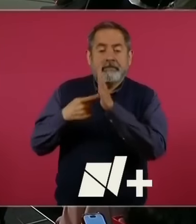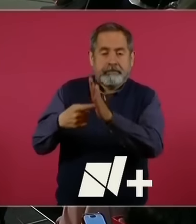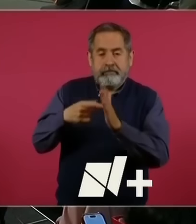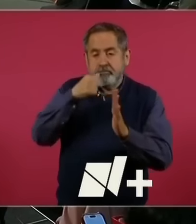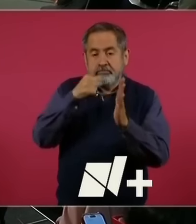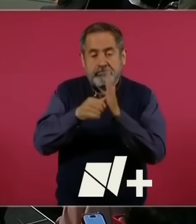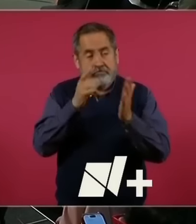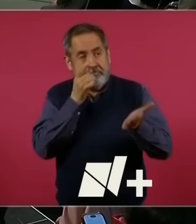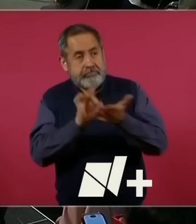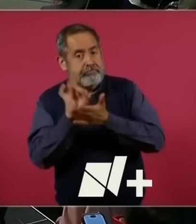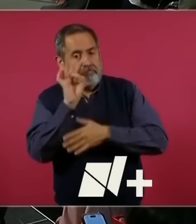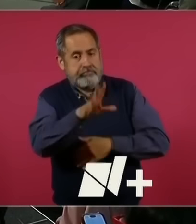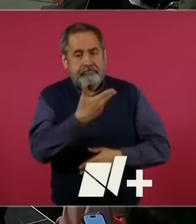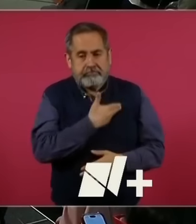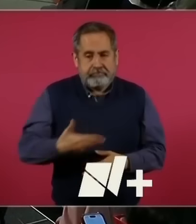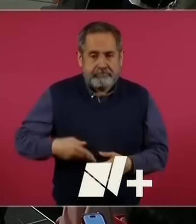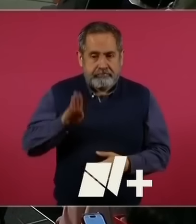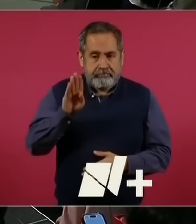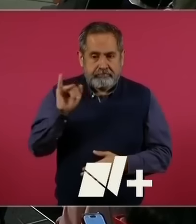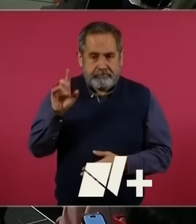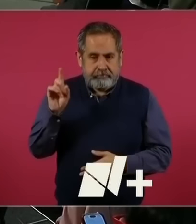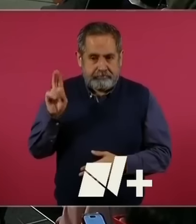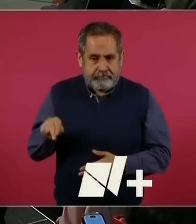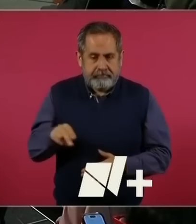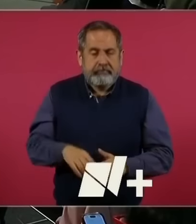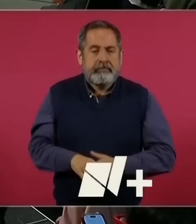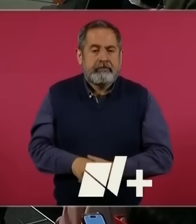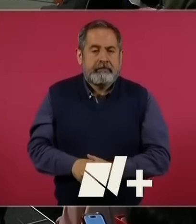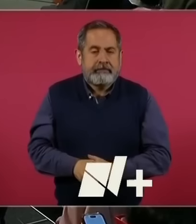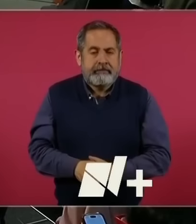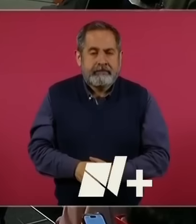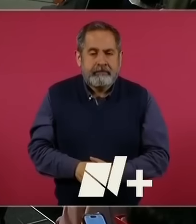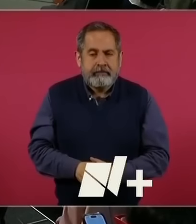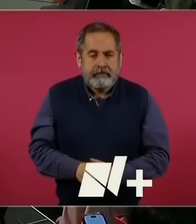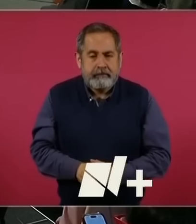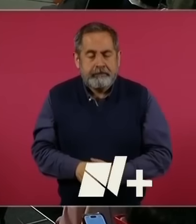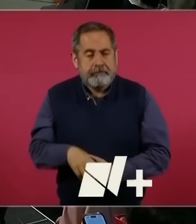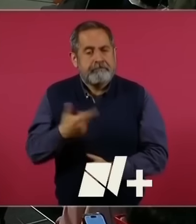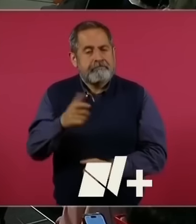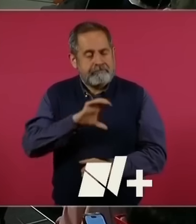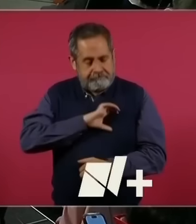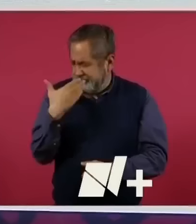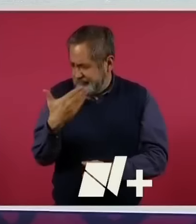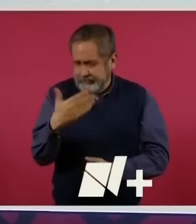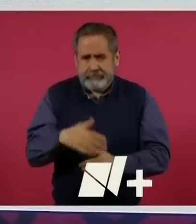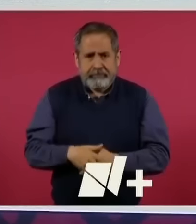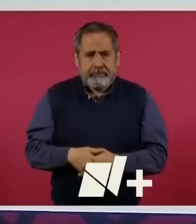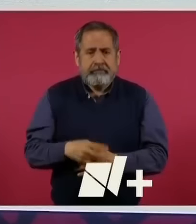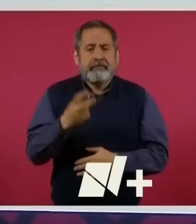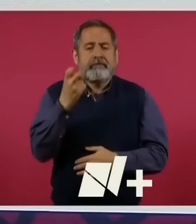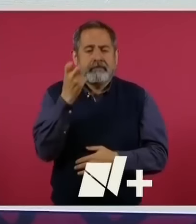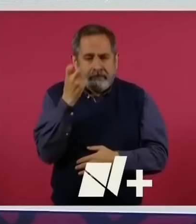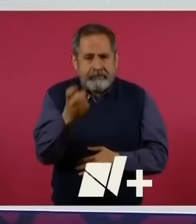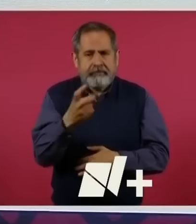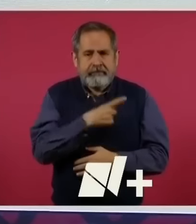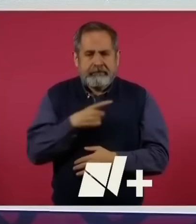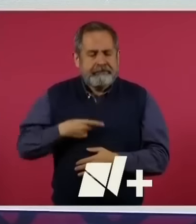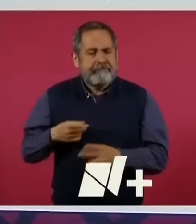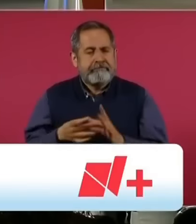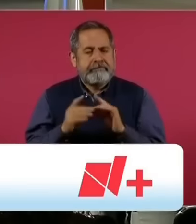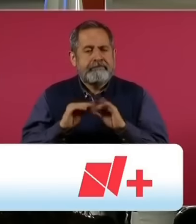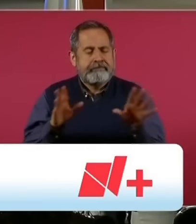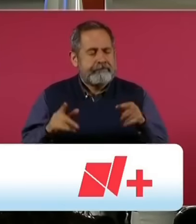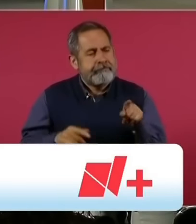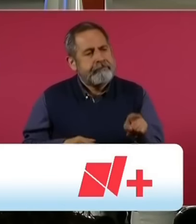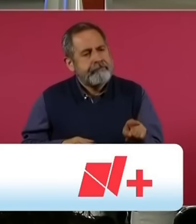presidente López Obrador reconoce su liderazgo y resaltó, dijo, el honor de poder trabajar con él. Debe entenderse también